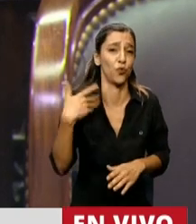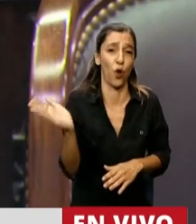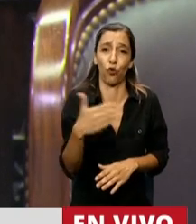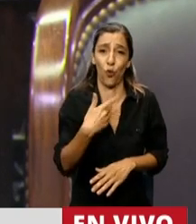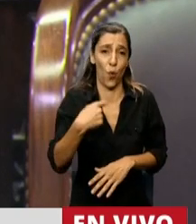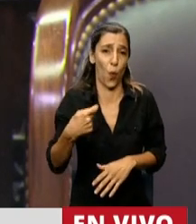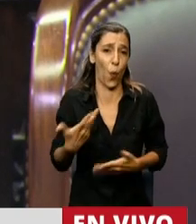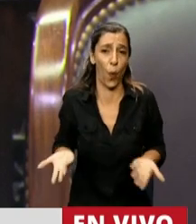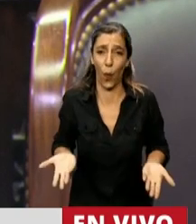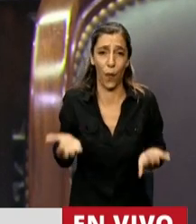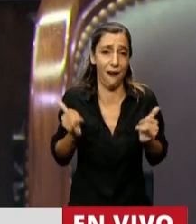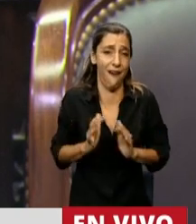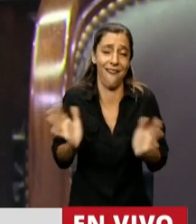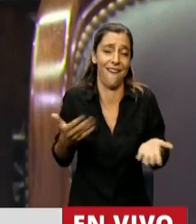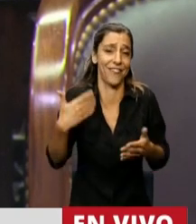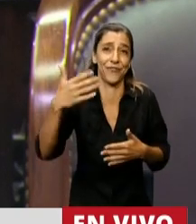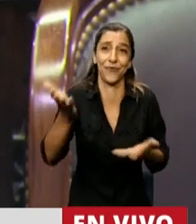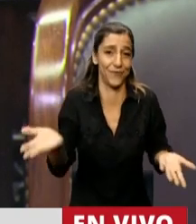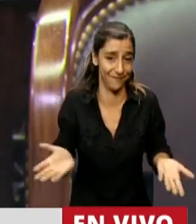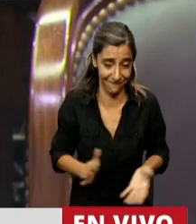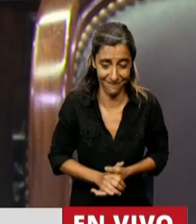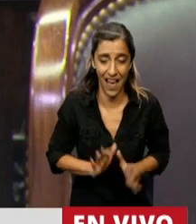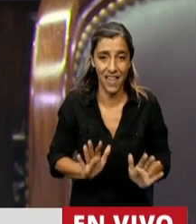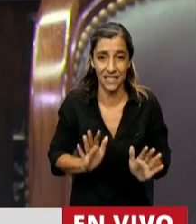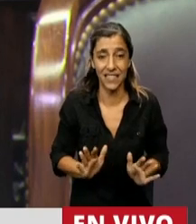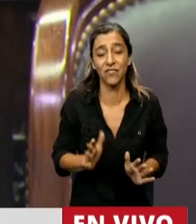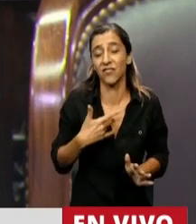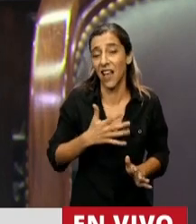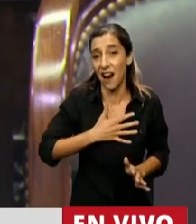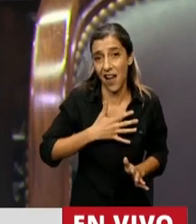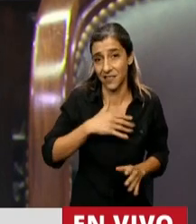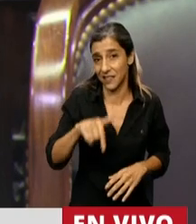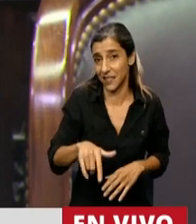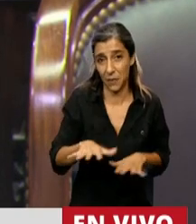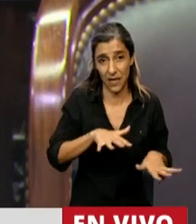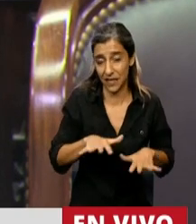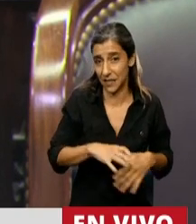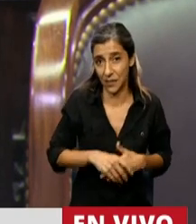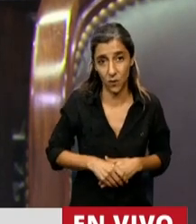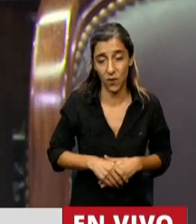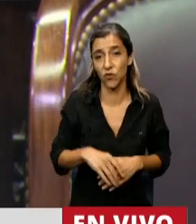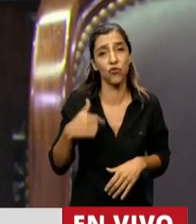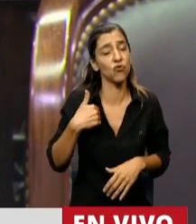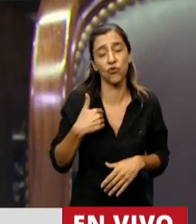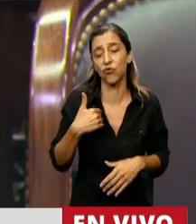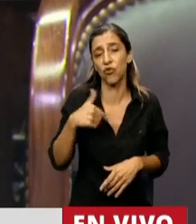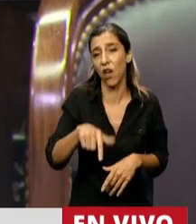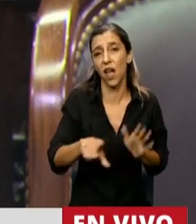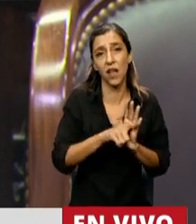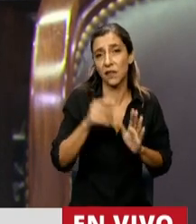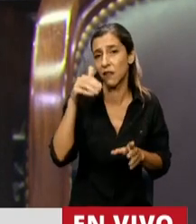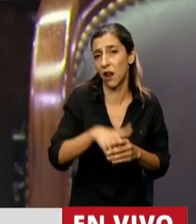previsional. Yo no voy a acompañar, presidente, esta propuesta, esta ley que propone el Poder Ejecutivo,